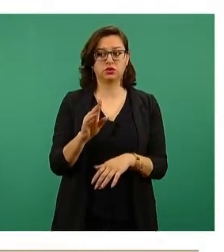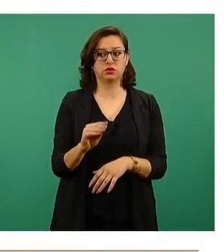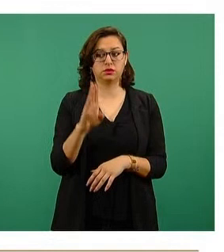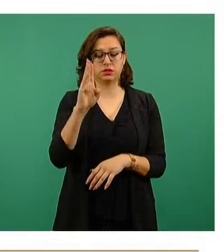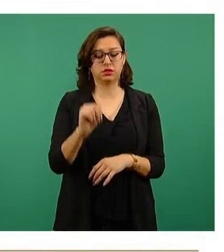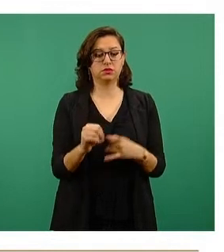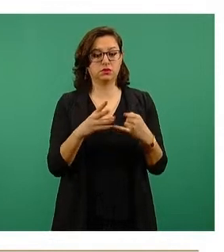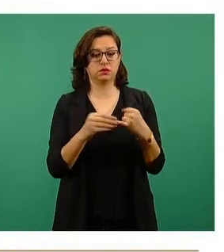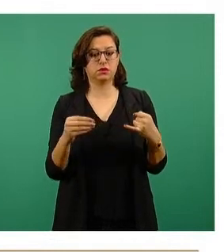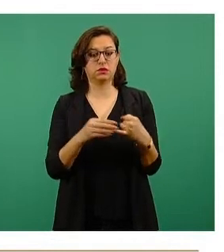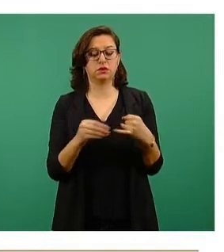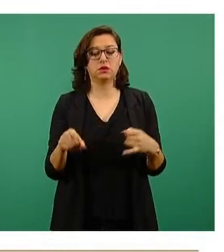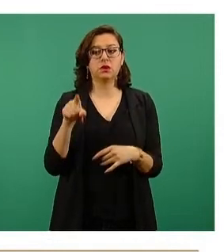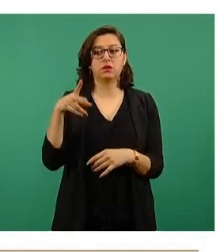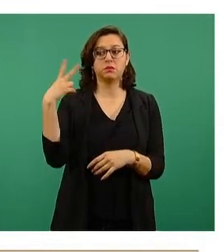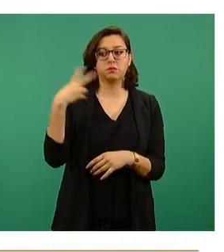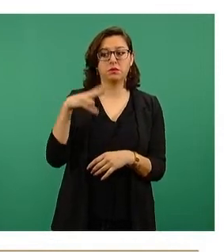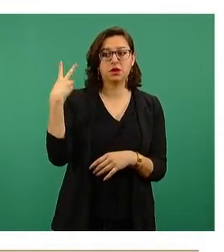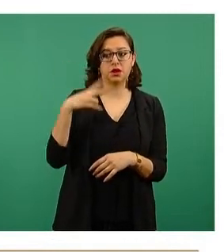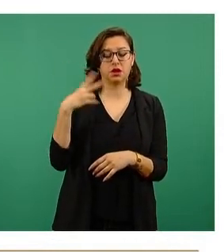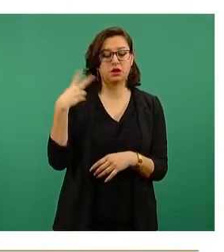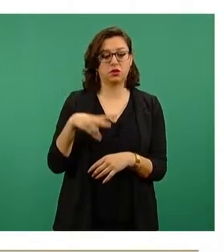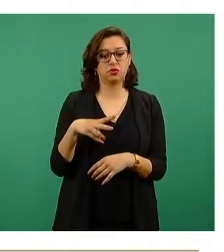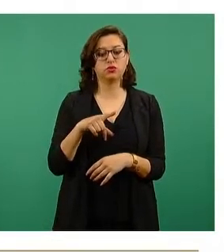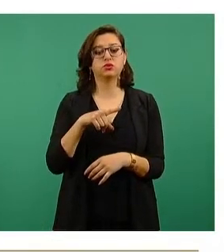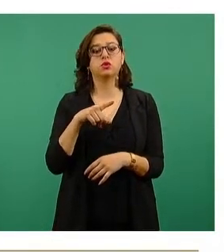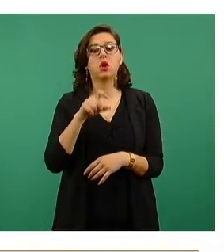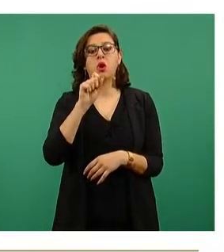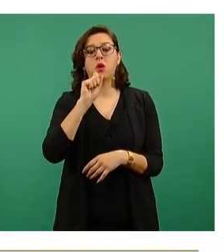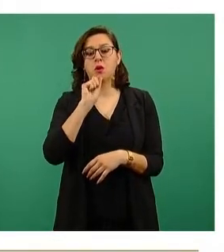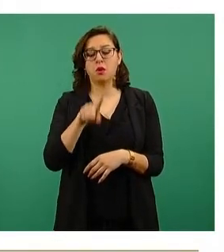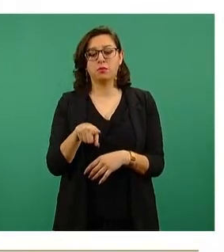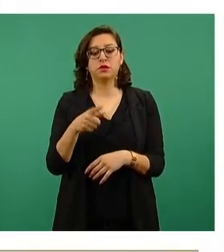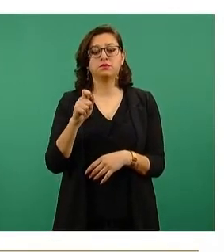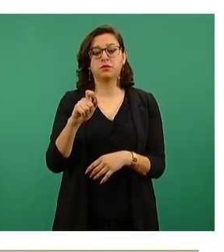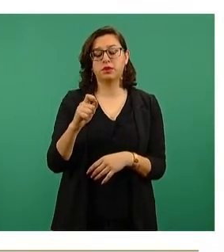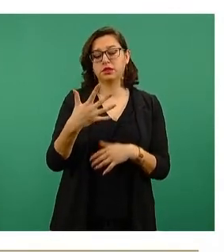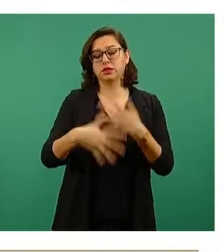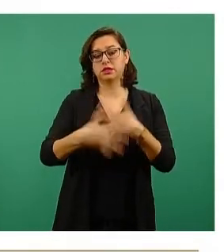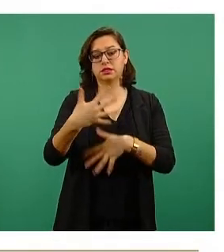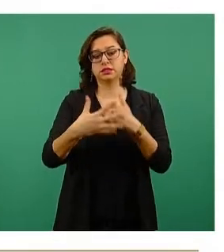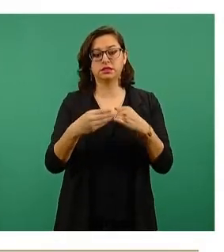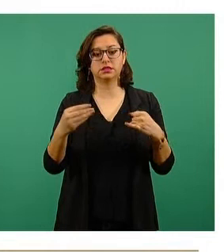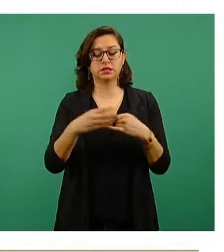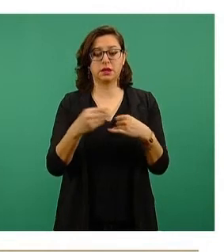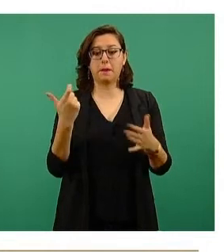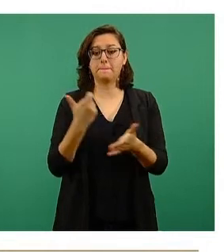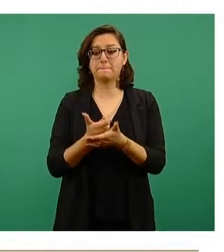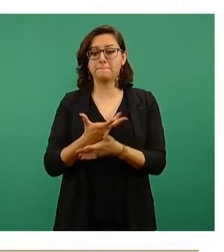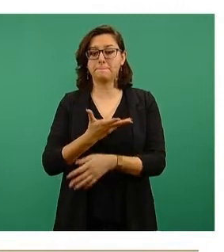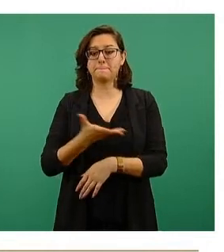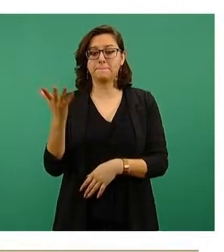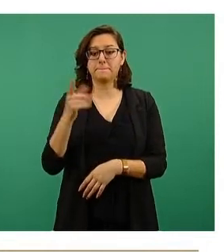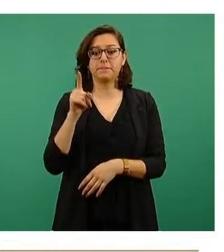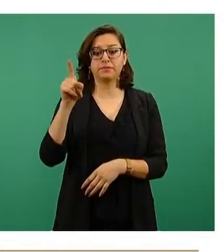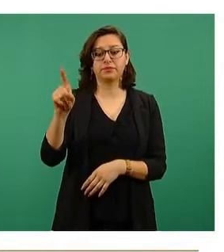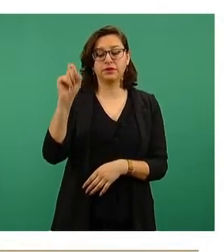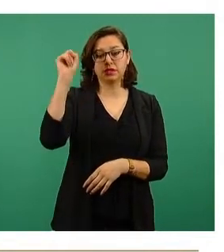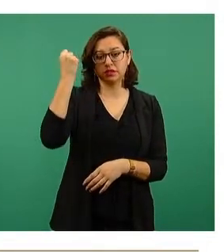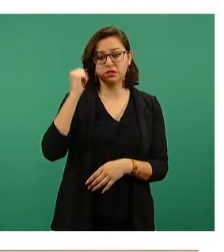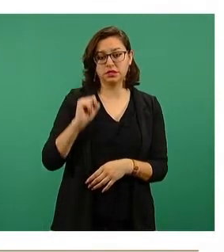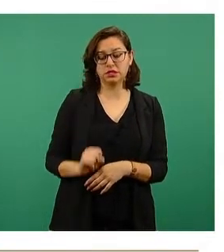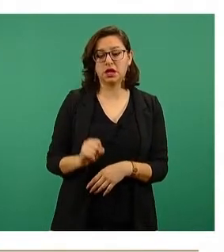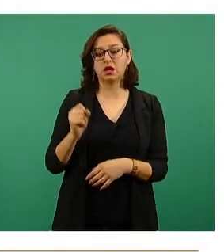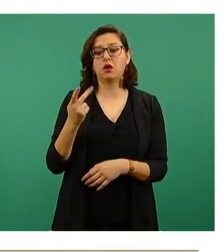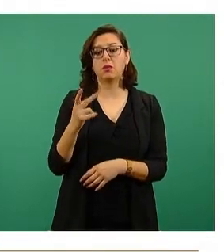99 centavos y en Veracruz por la franquicia Pemex en 20 pesos con 15 centavos. La más cara en Culiacán, Sinaloa por